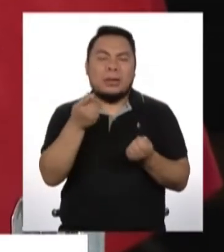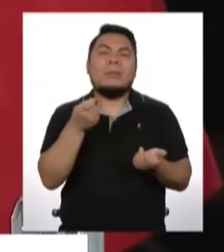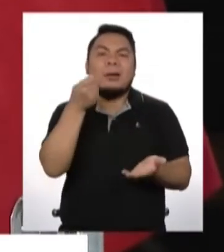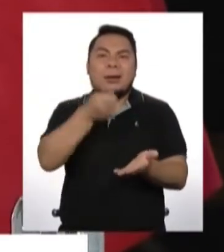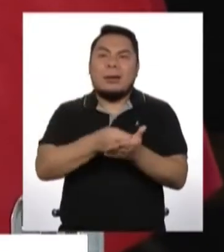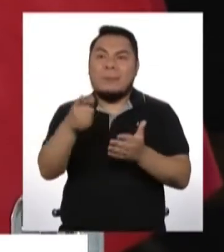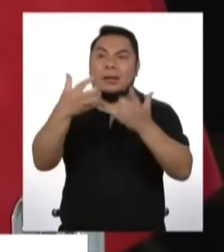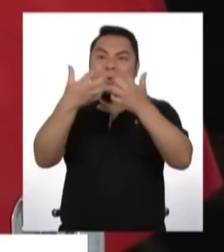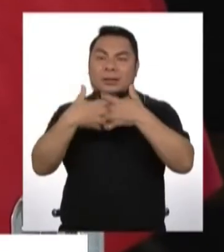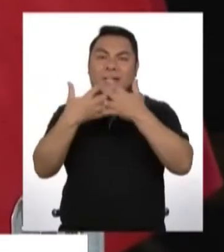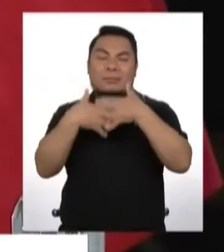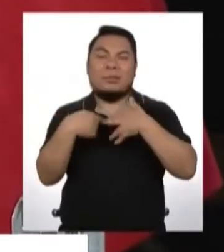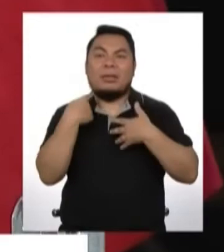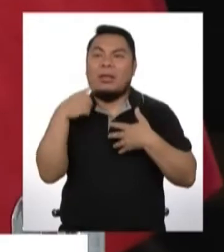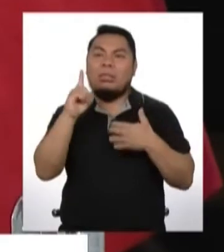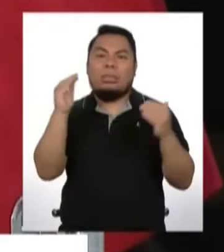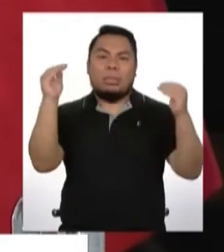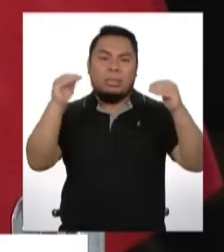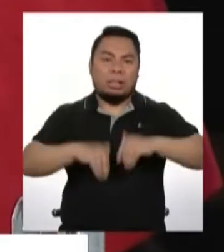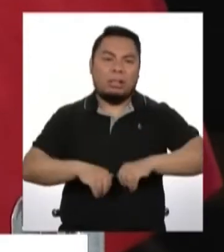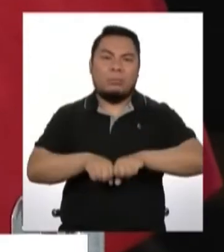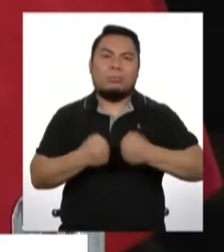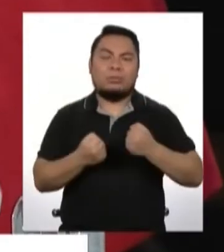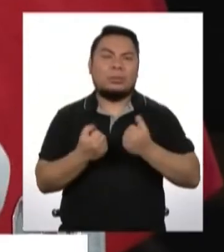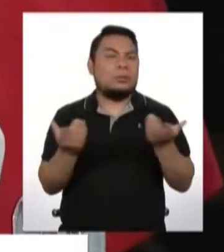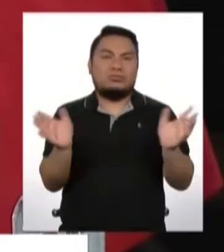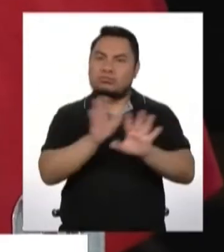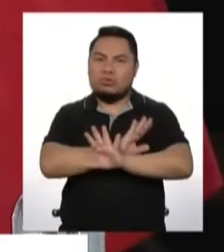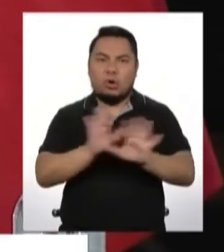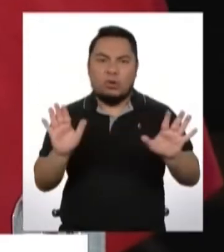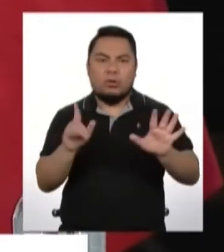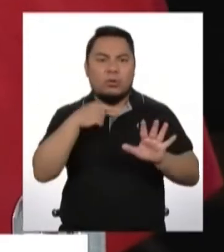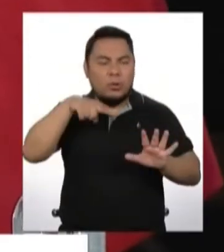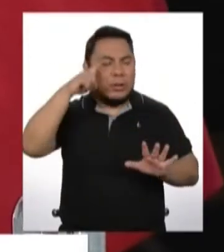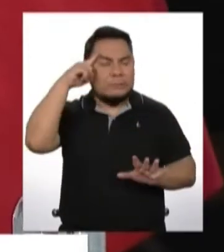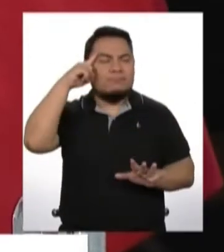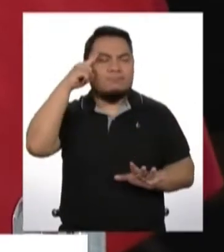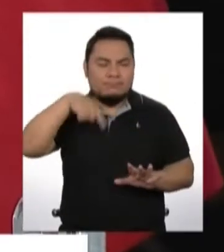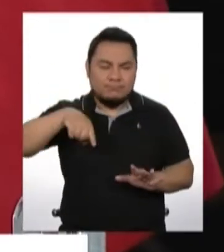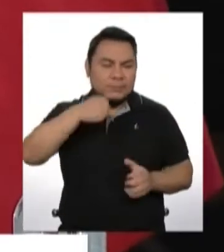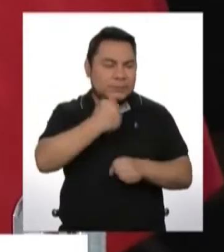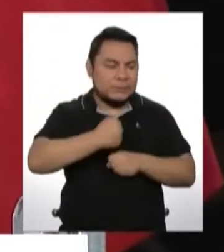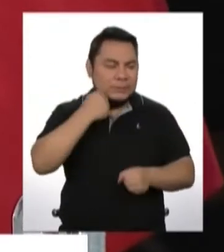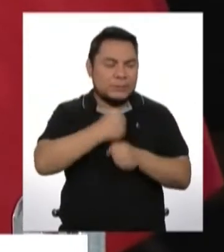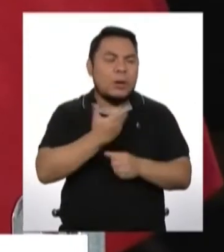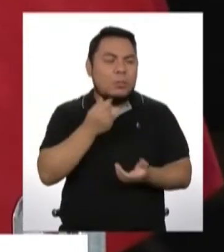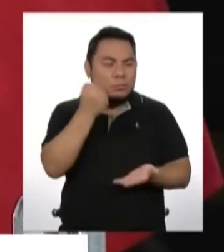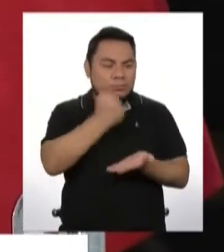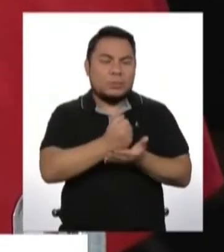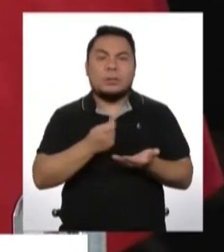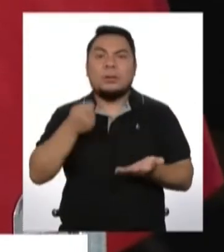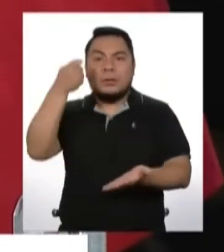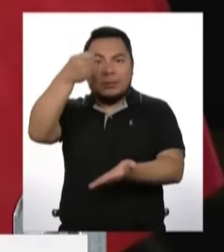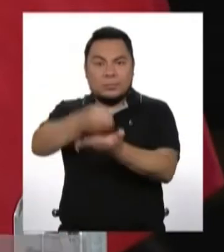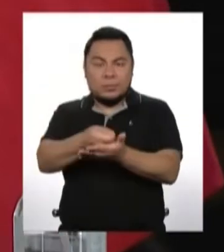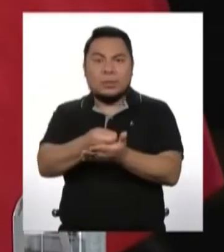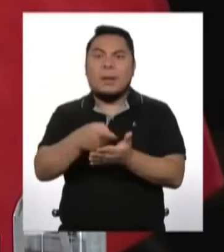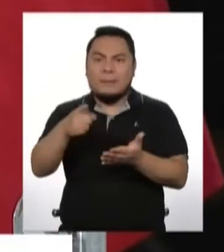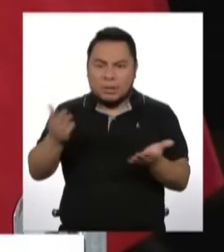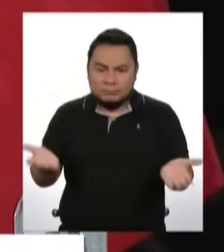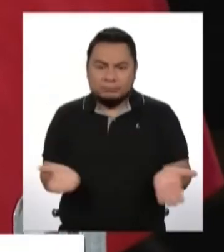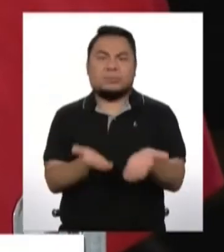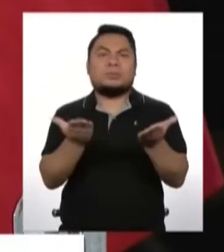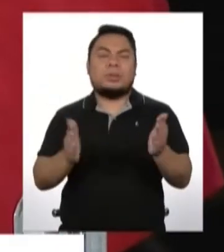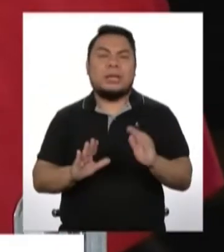funcionando y no colapse y se pare todo. O sea, tenemos una disminución de la economía muy fuerte, porque